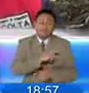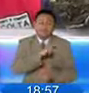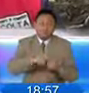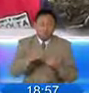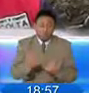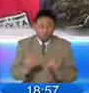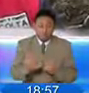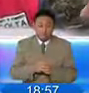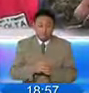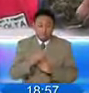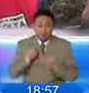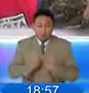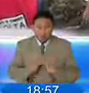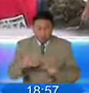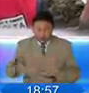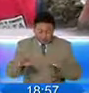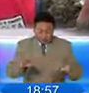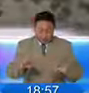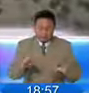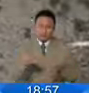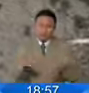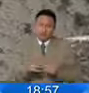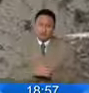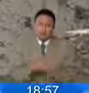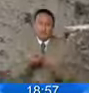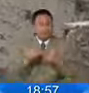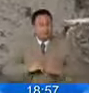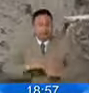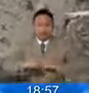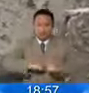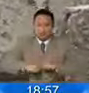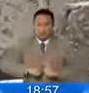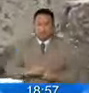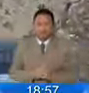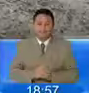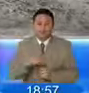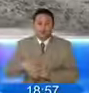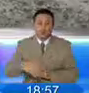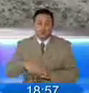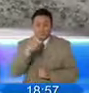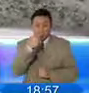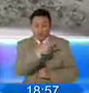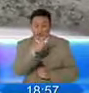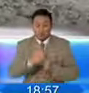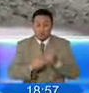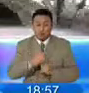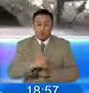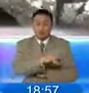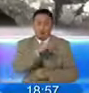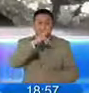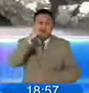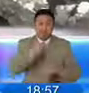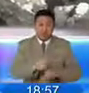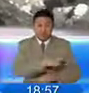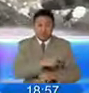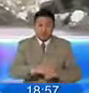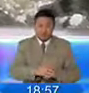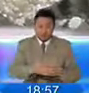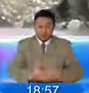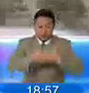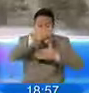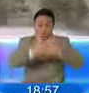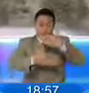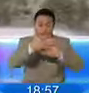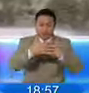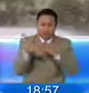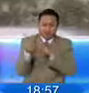podido rescatar ninguna víctima, pero estamos en las labores. Es evidente las afectaciones. Estas piedras prácticamente rompieron los muros de las